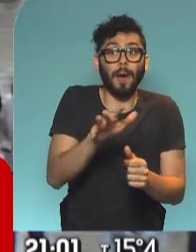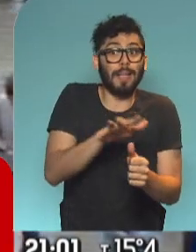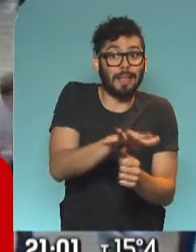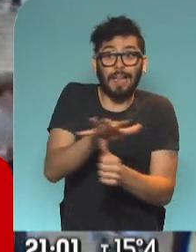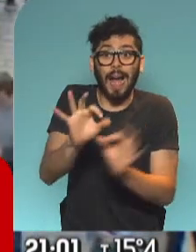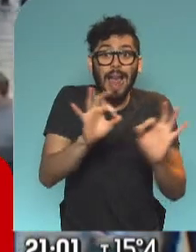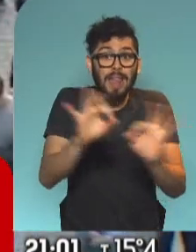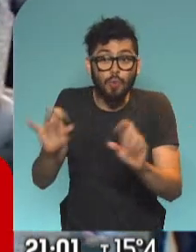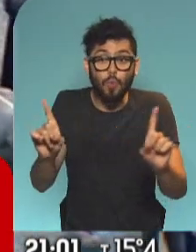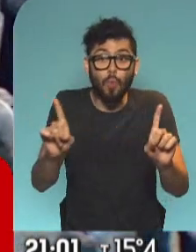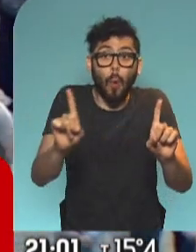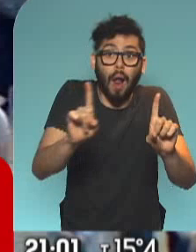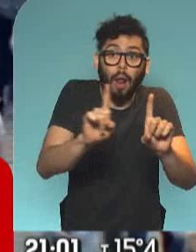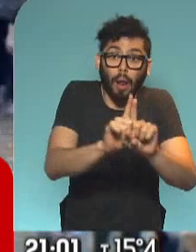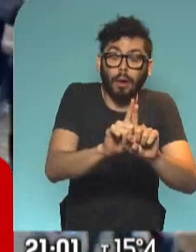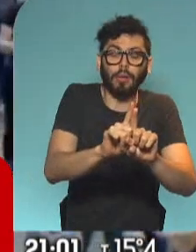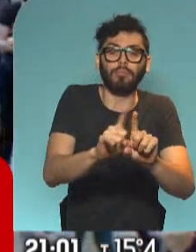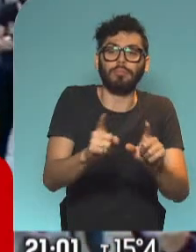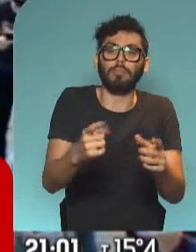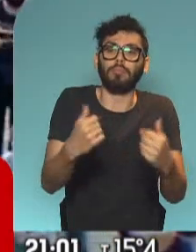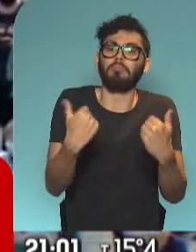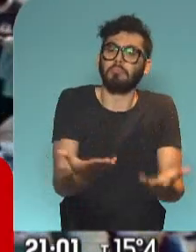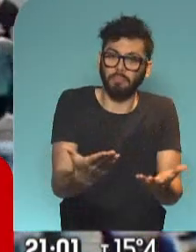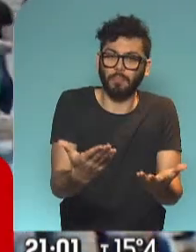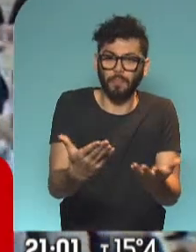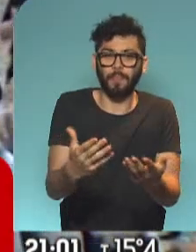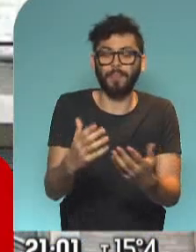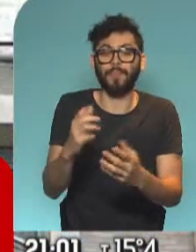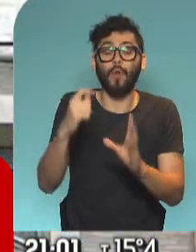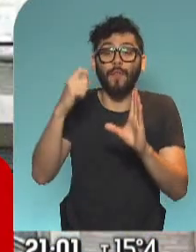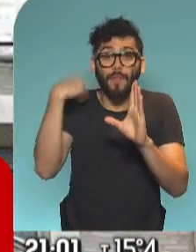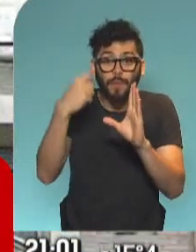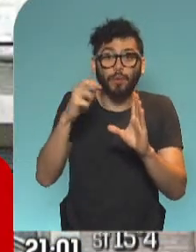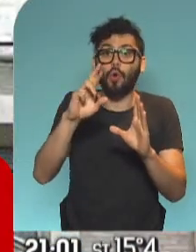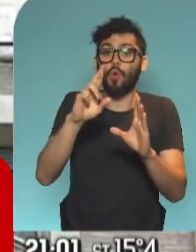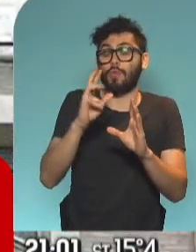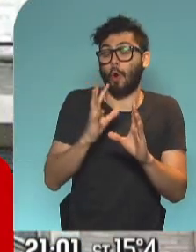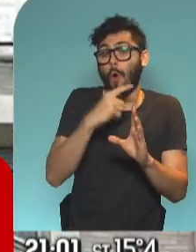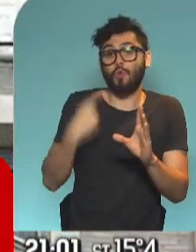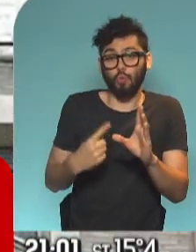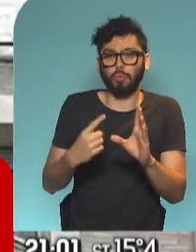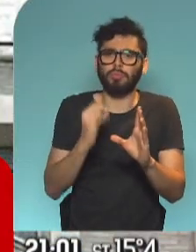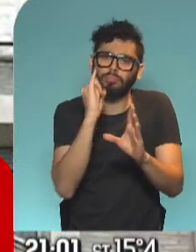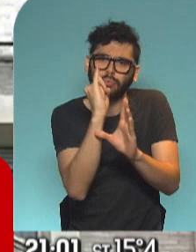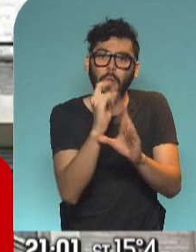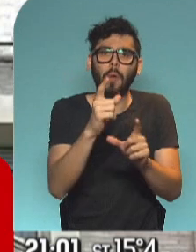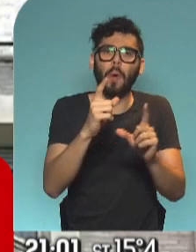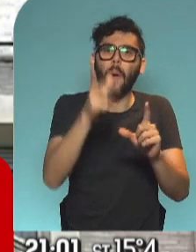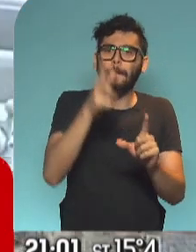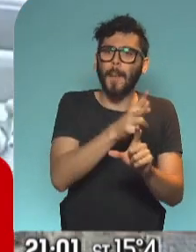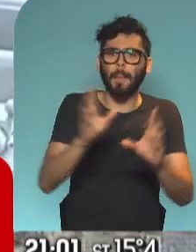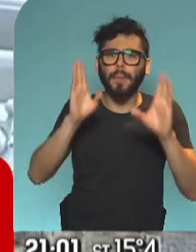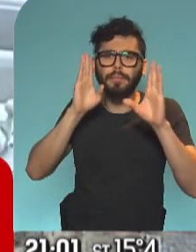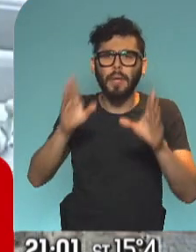El film del ruso Eugeni Afinevsky se enfoca en la defensa del Papa hacia las minorías discriminadas y